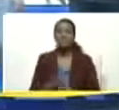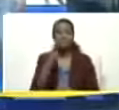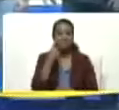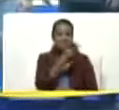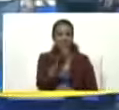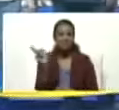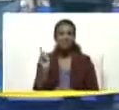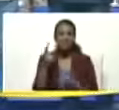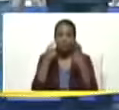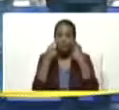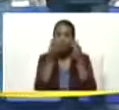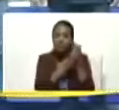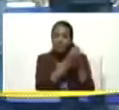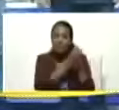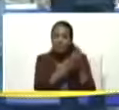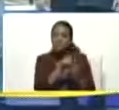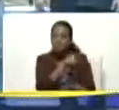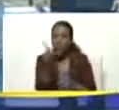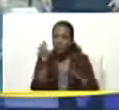Está pendiente.